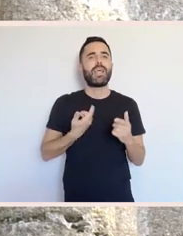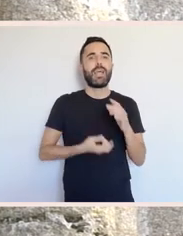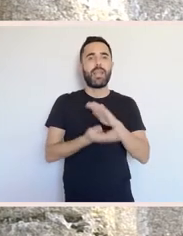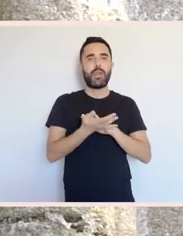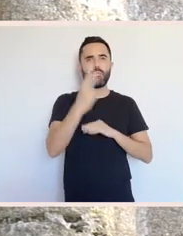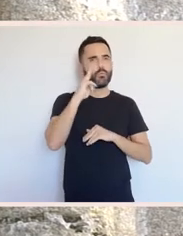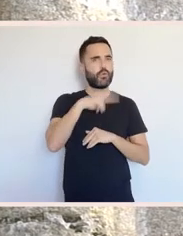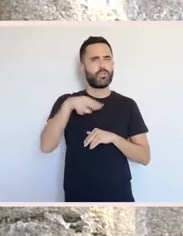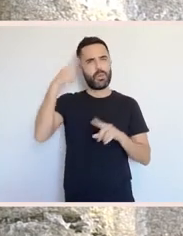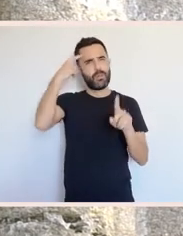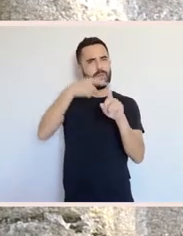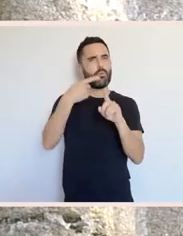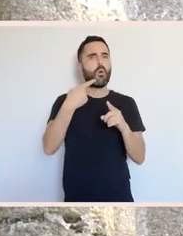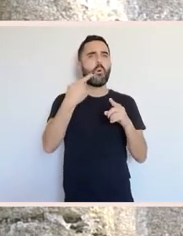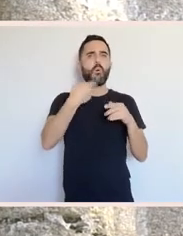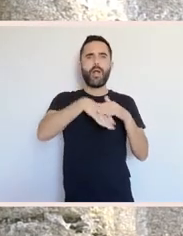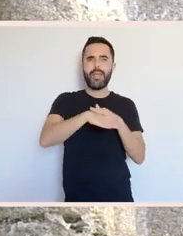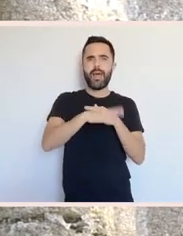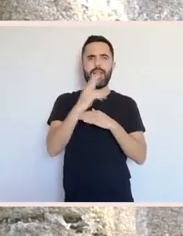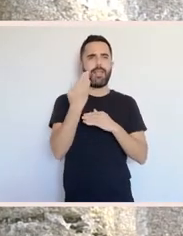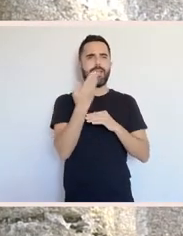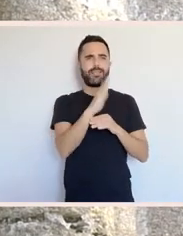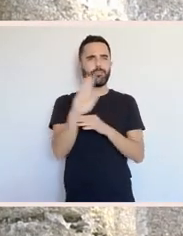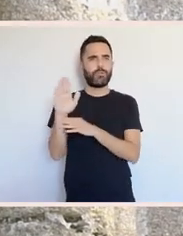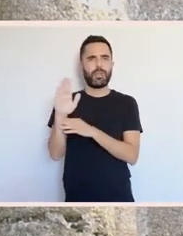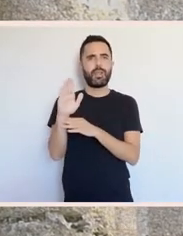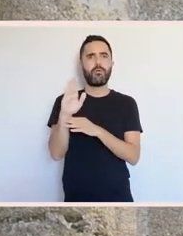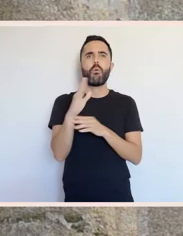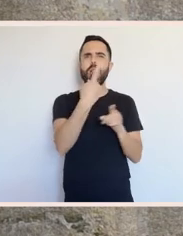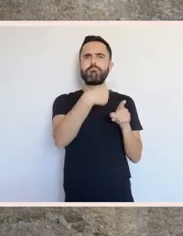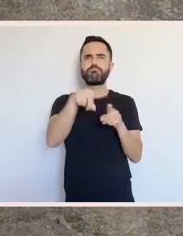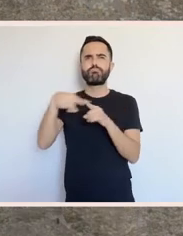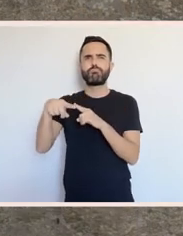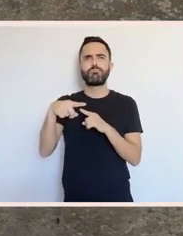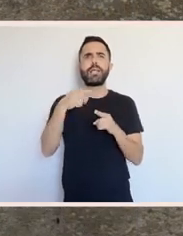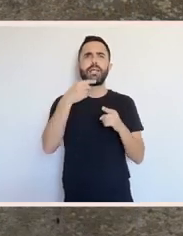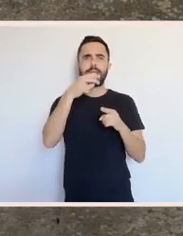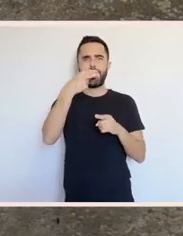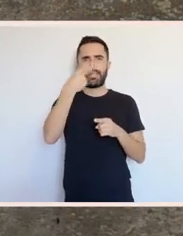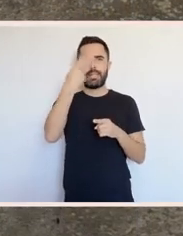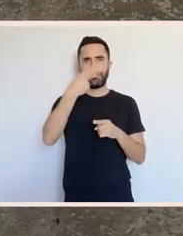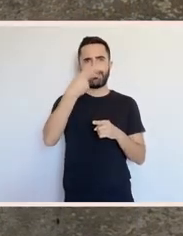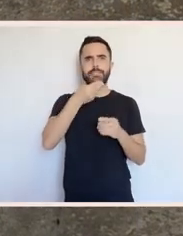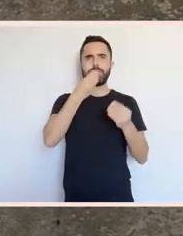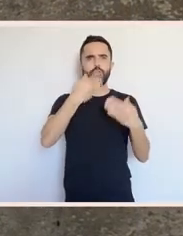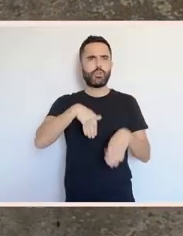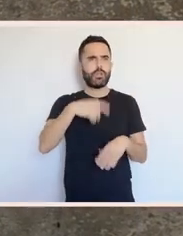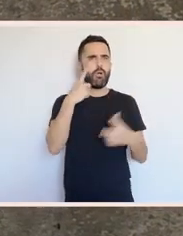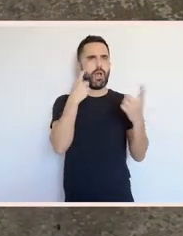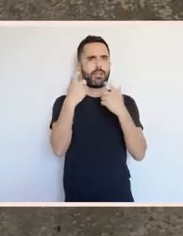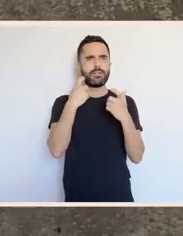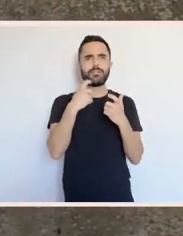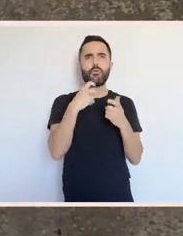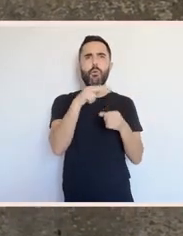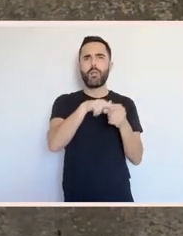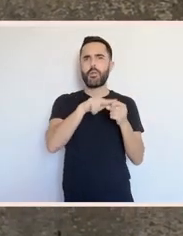distintos lugares da provincia. Pero, a pesar desta importante aportación, aínda non estaba garantida a